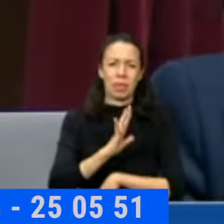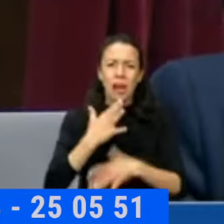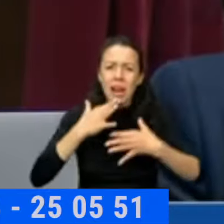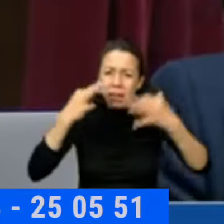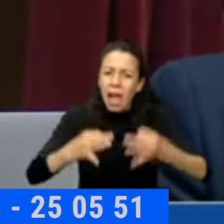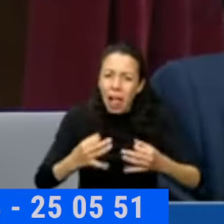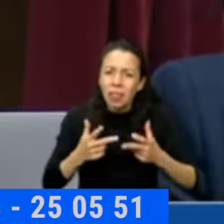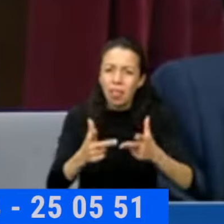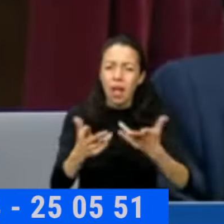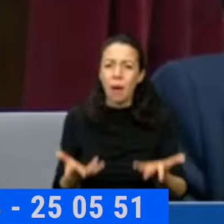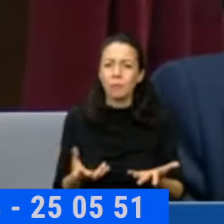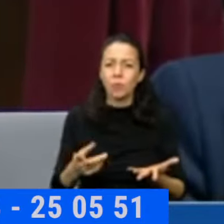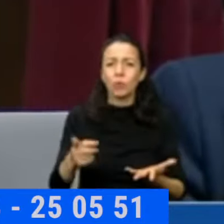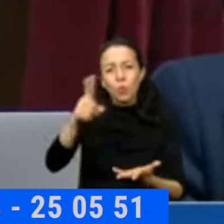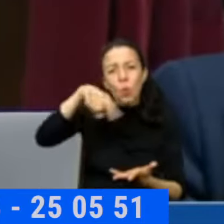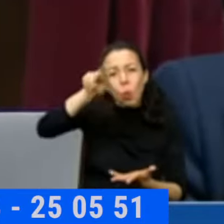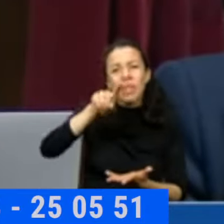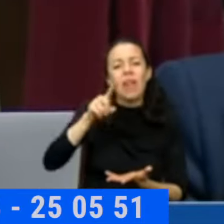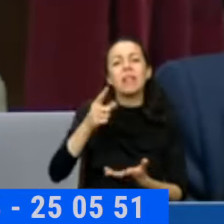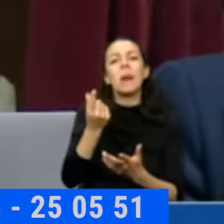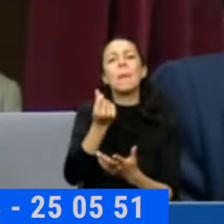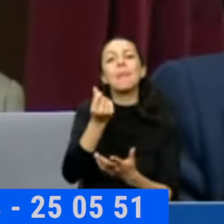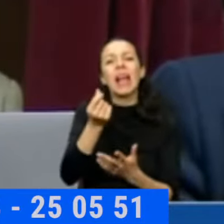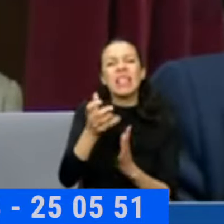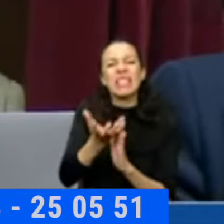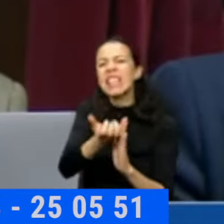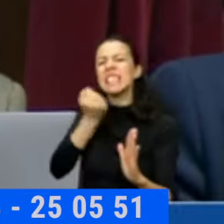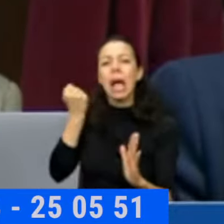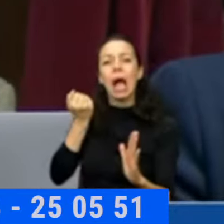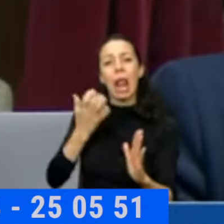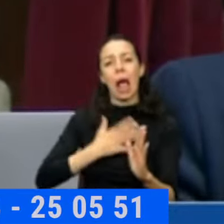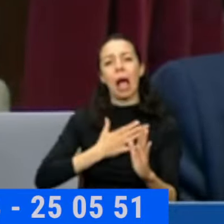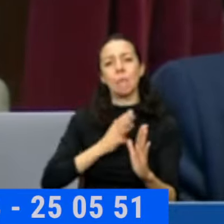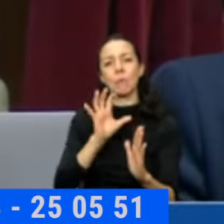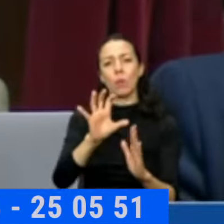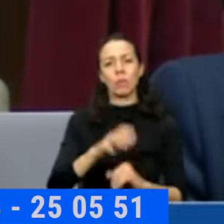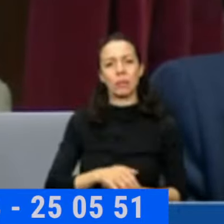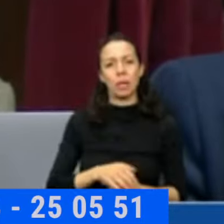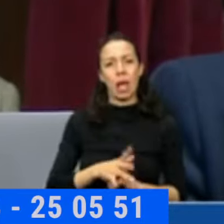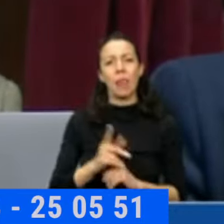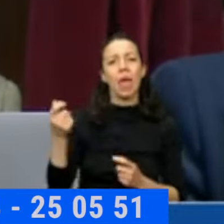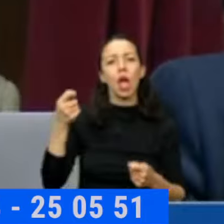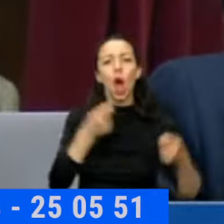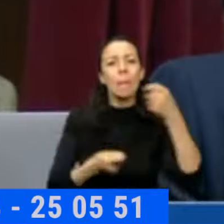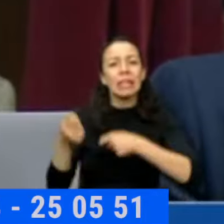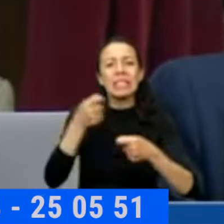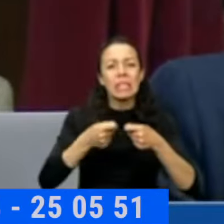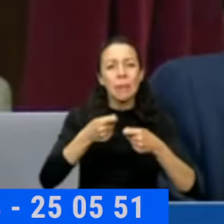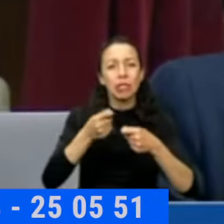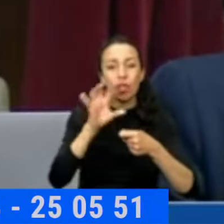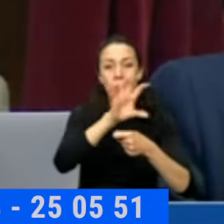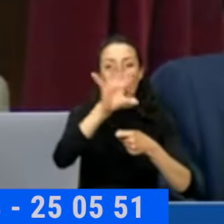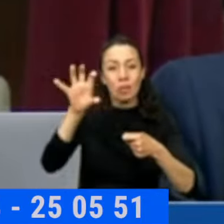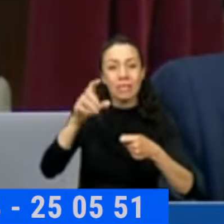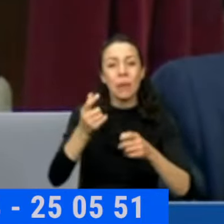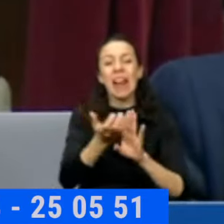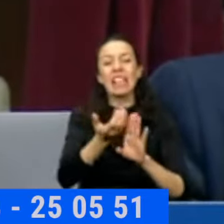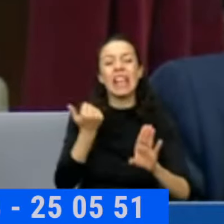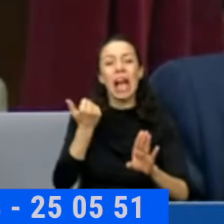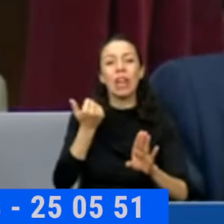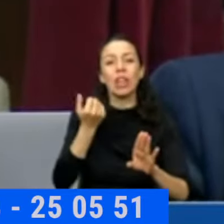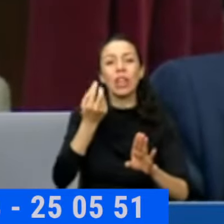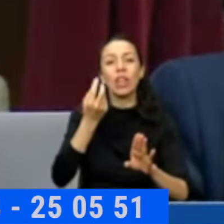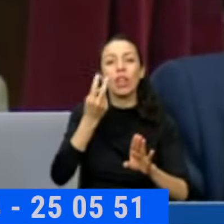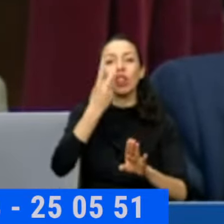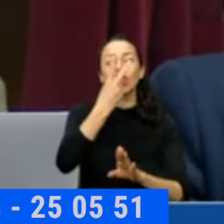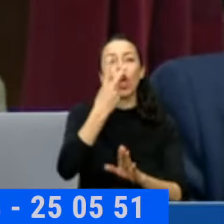el 1% de coparticipación a La Rioja, y lo mismo le debían a Corrientes, porque nunca le dio nada. Lo último que le dio el kirchnerismo a La Rioja son 47